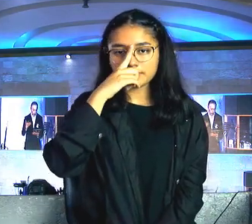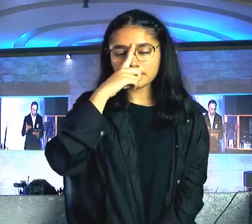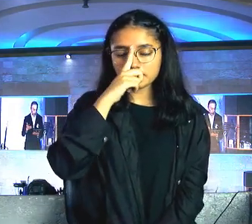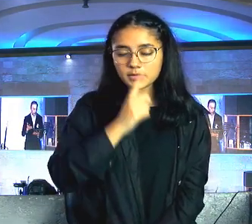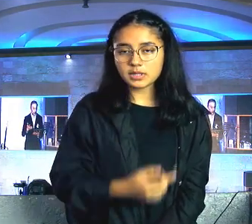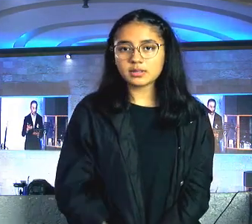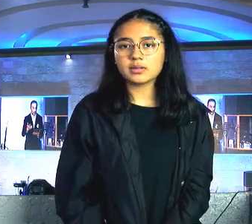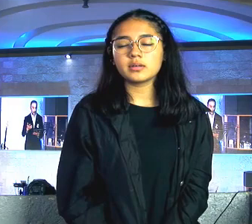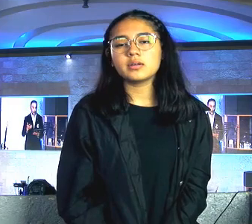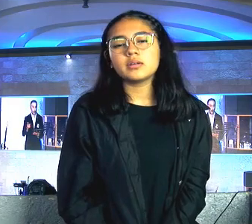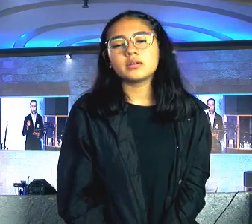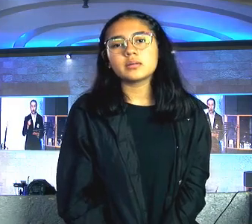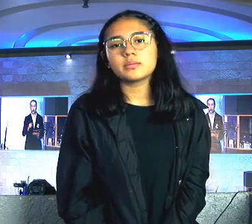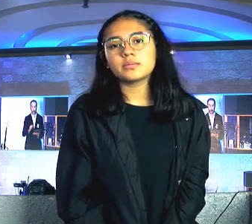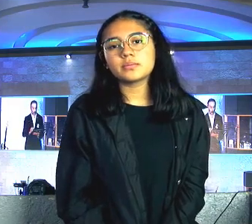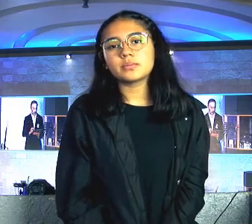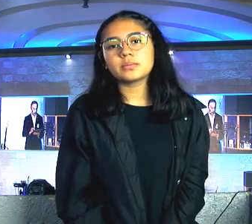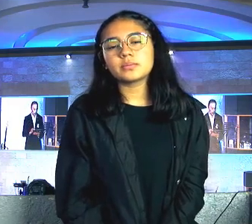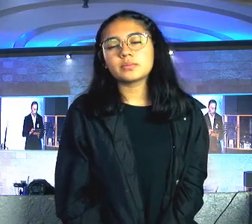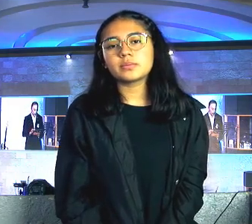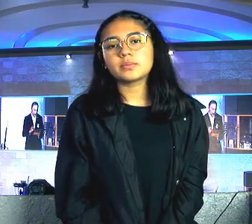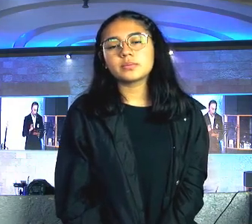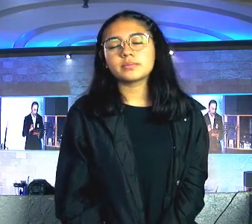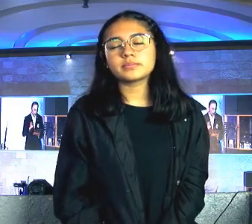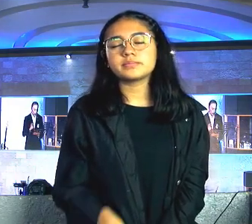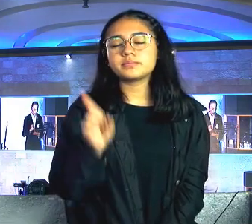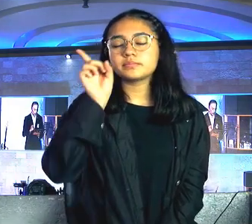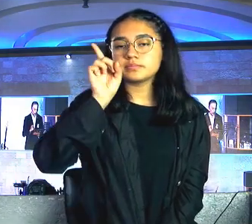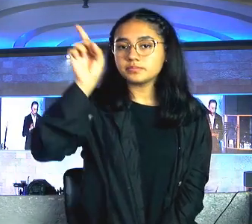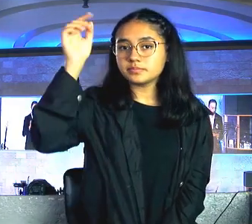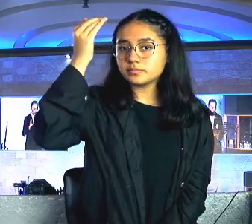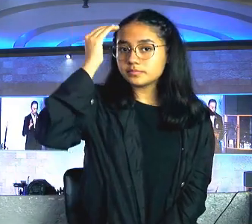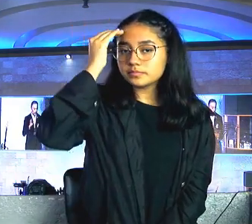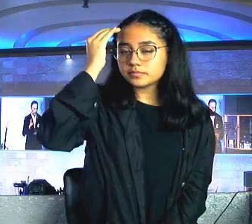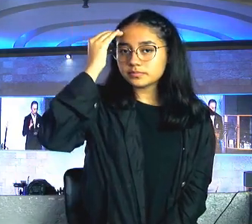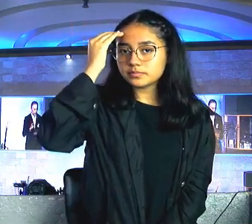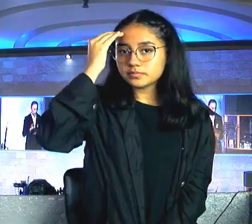Sí, pero no a Dios, porque Él conoce